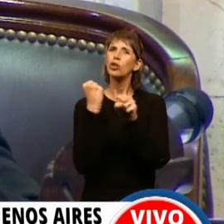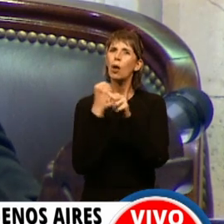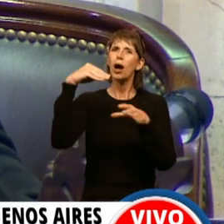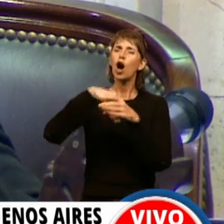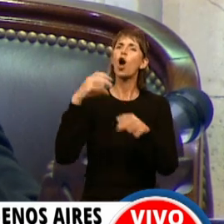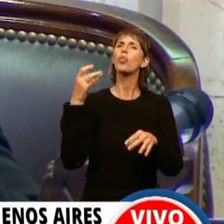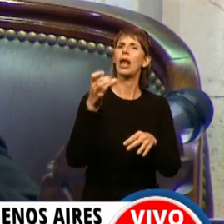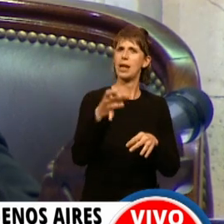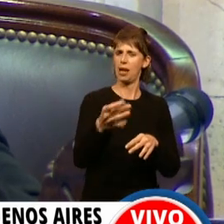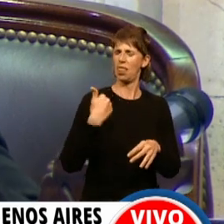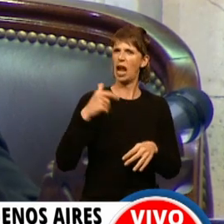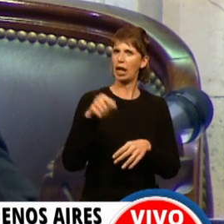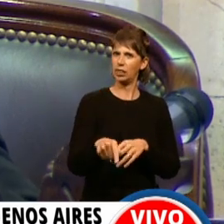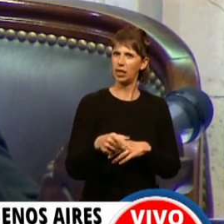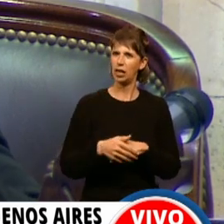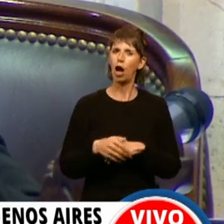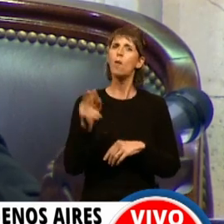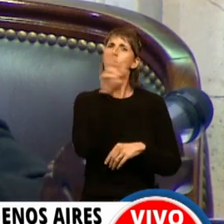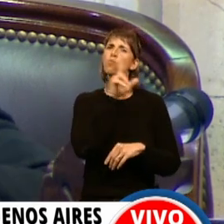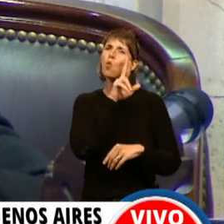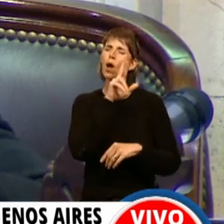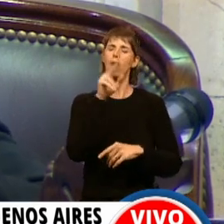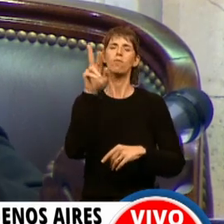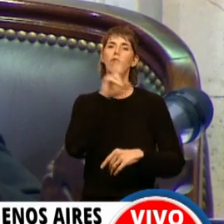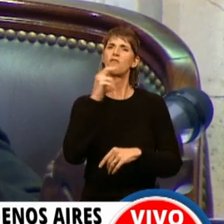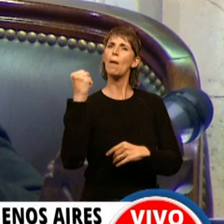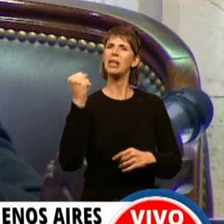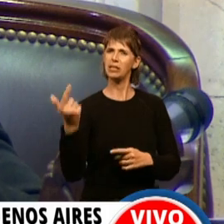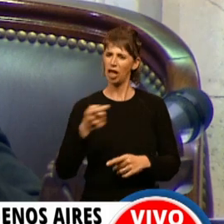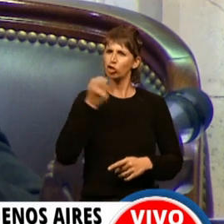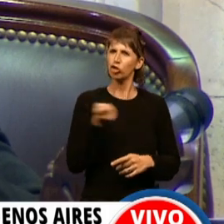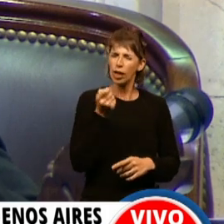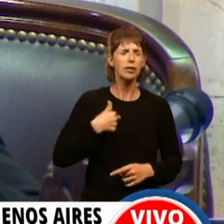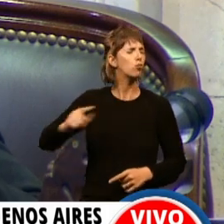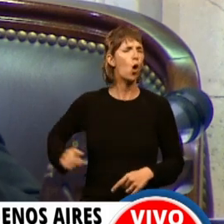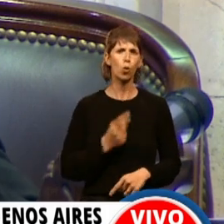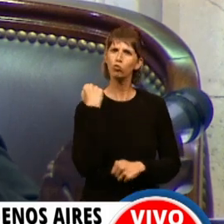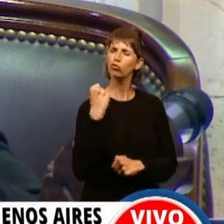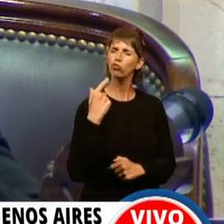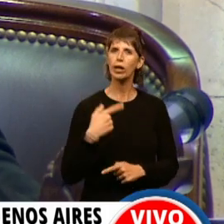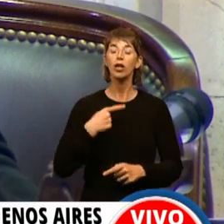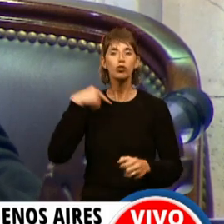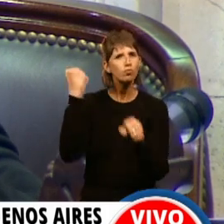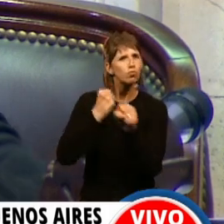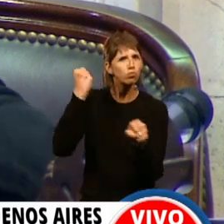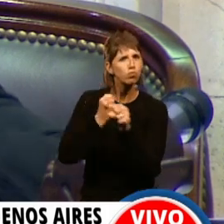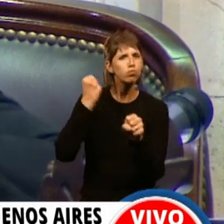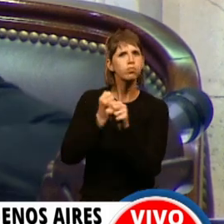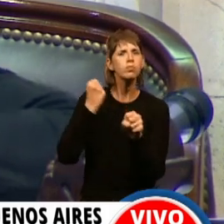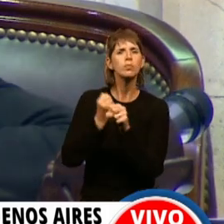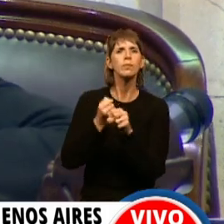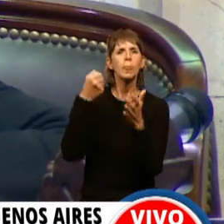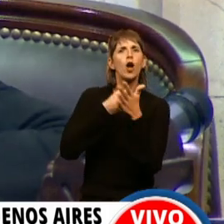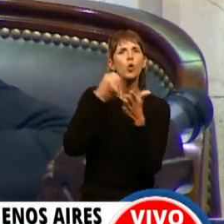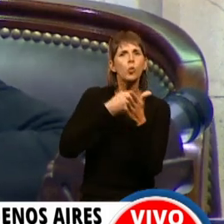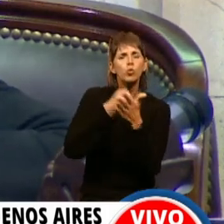argentinos ferroviaria feminista y socialista con mucho orgullo pertenezco un colectivo que ha peleado por el derecho a poder